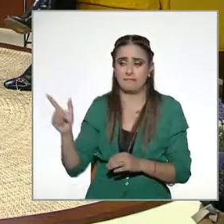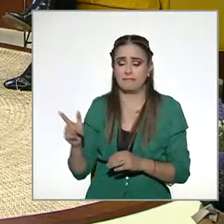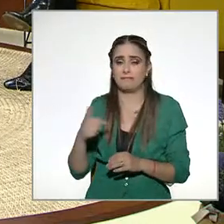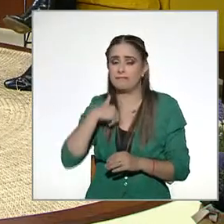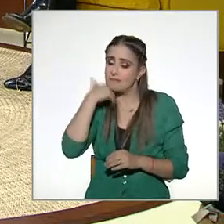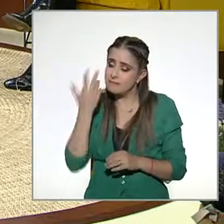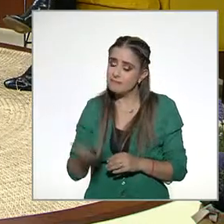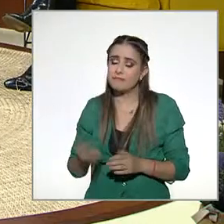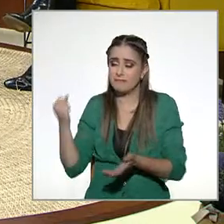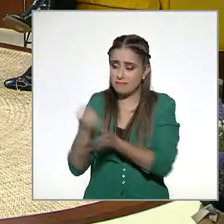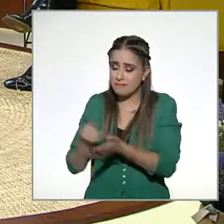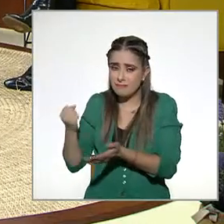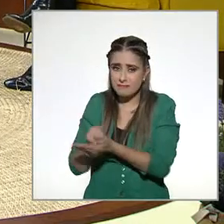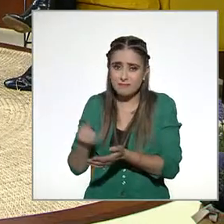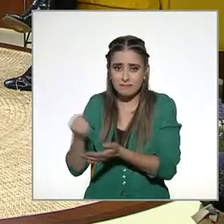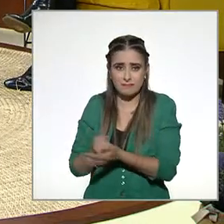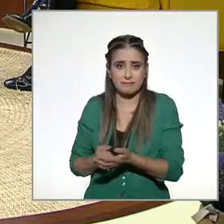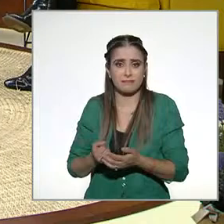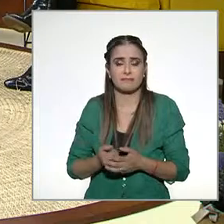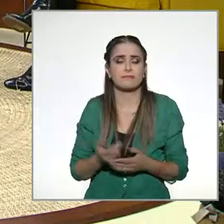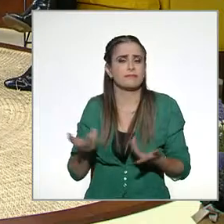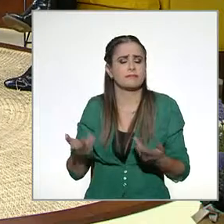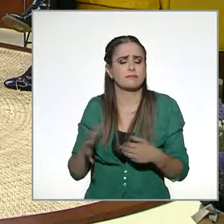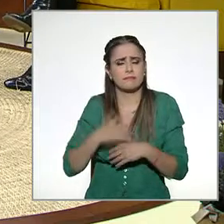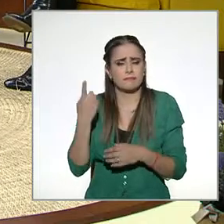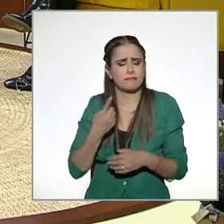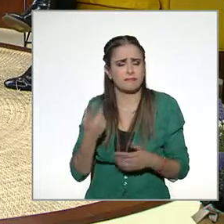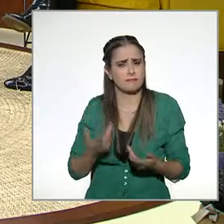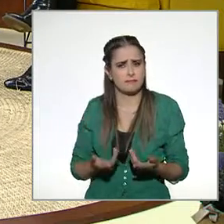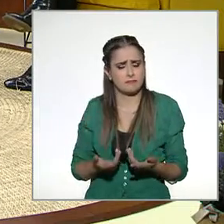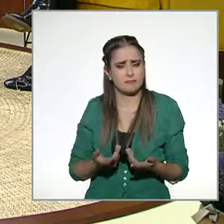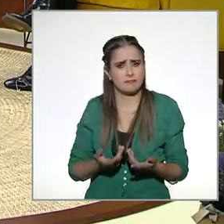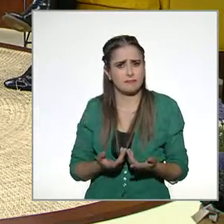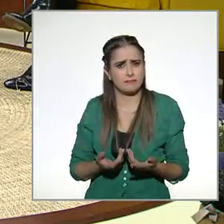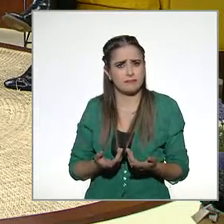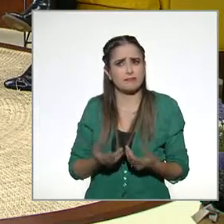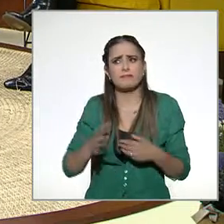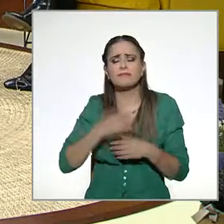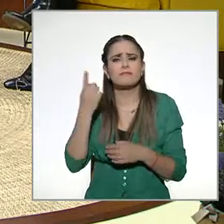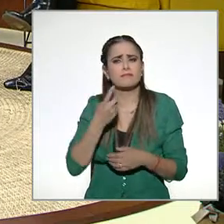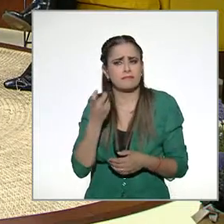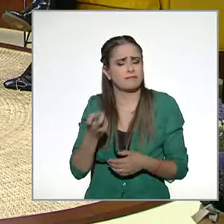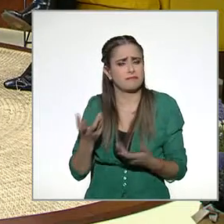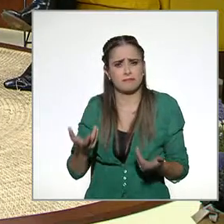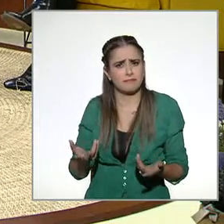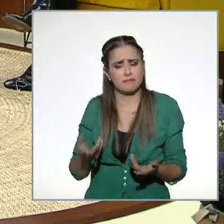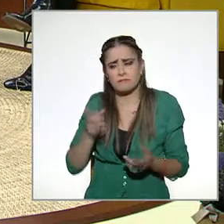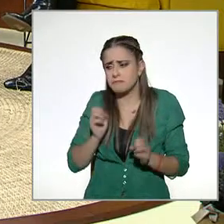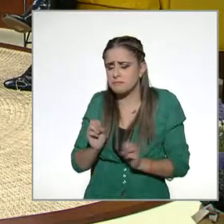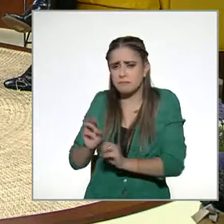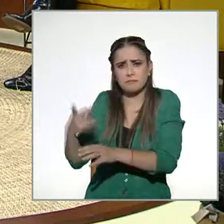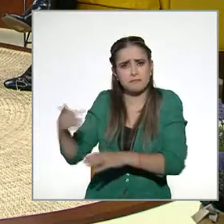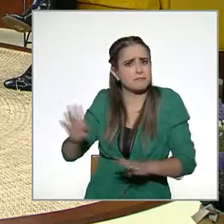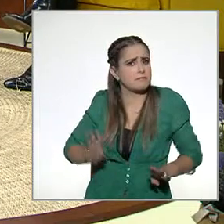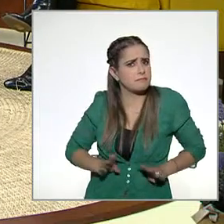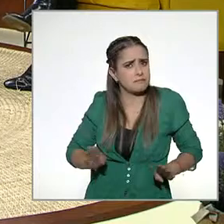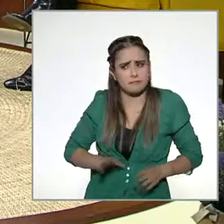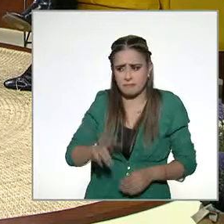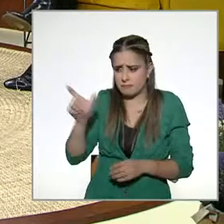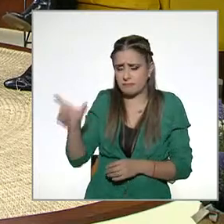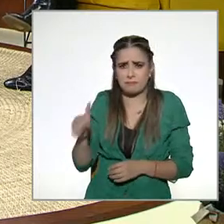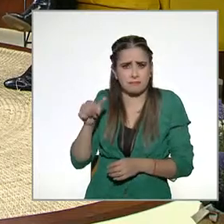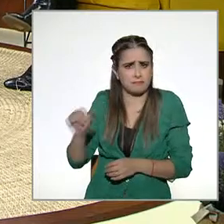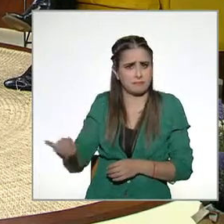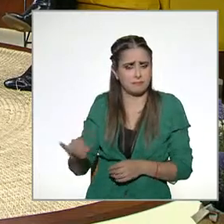Y entonces dice, bueno, ¿por qué no eres así? ¿O por qué no puedes ser así? Bueno, la pregunta es, ¿y por qué tendría que serlo? Claro. Pero esto que dices es muy interesante, lo de la